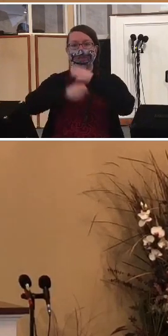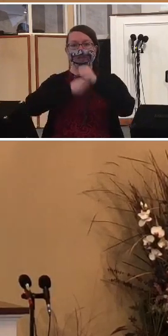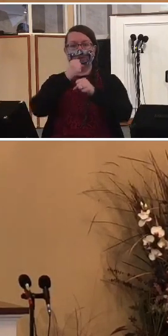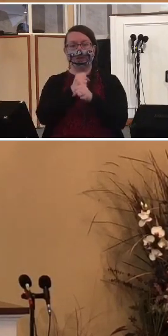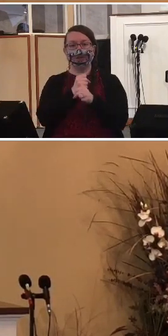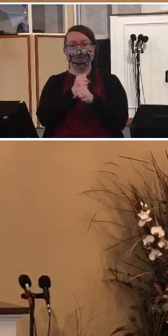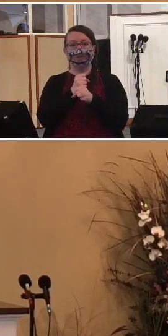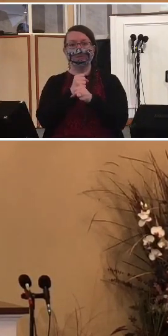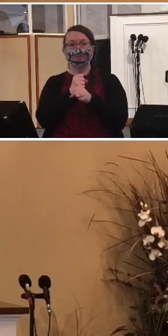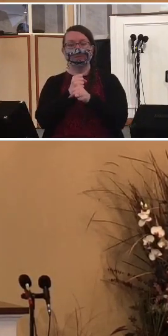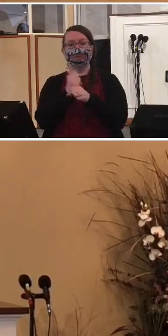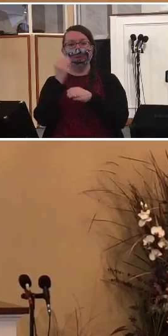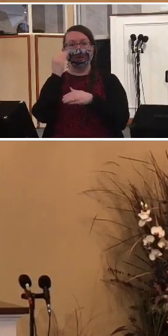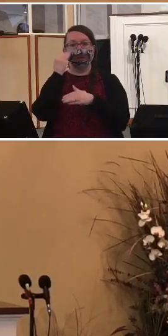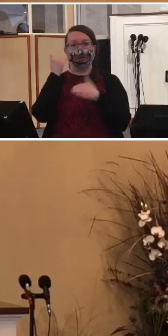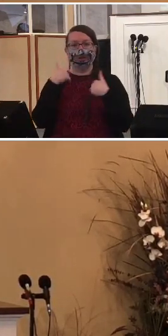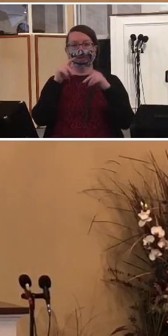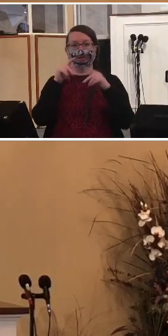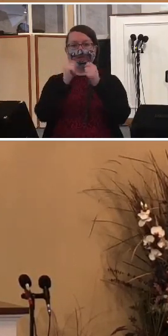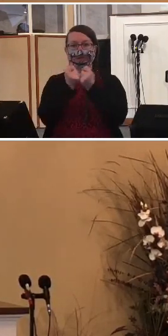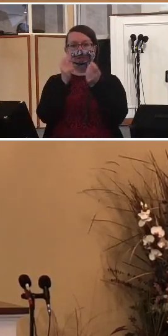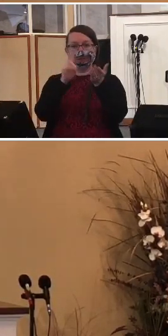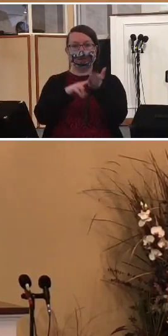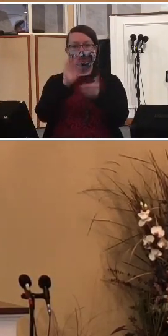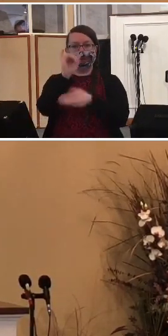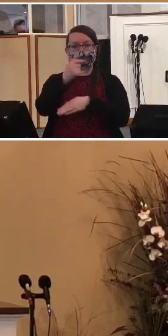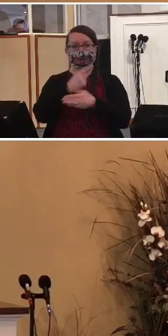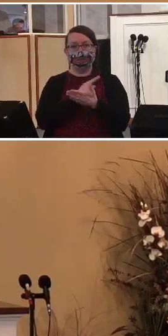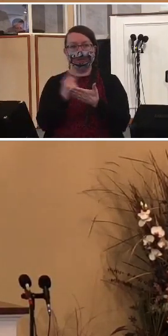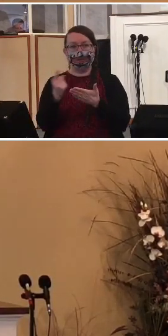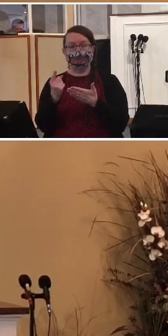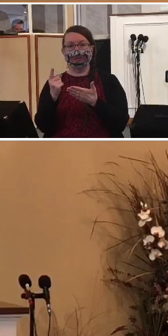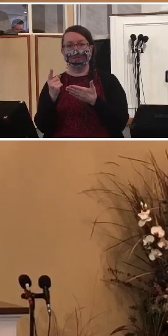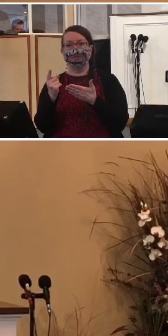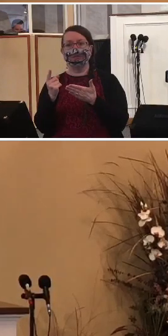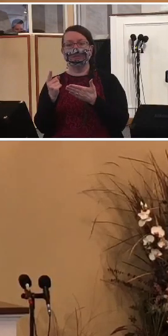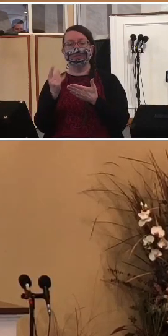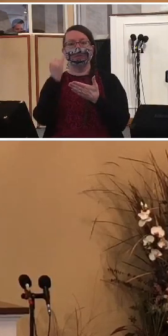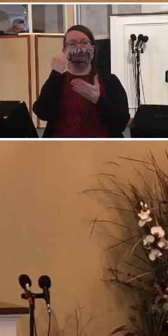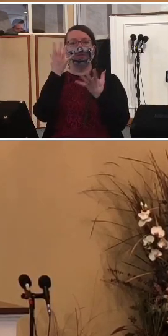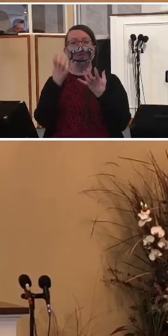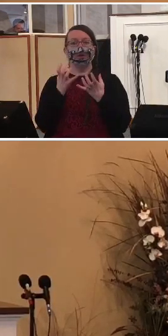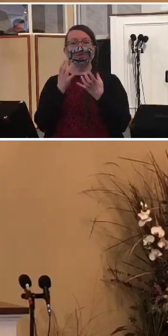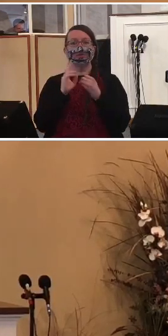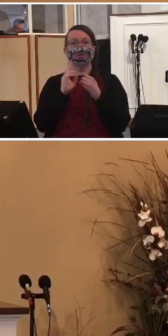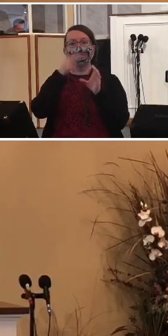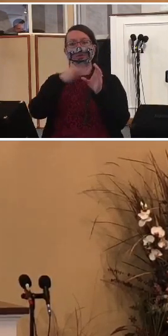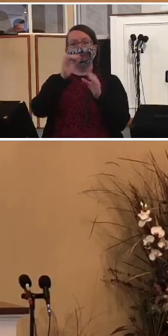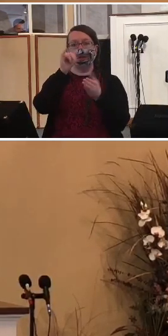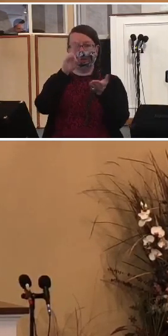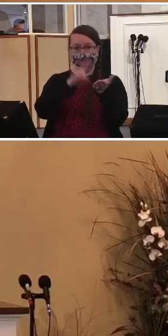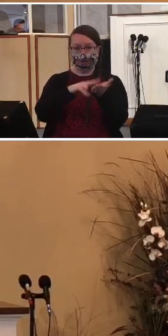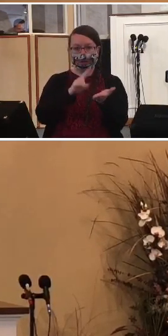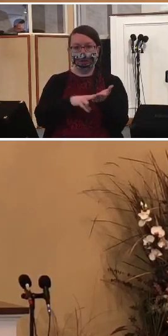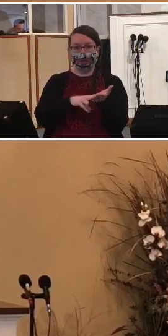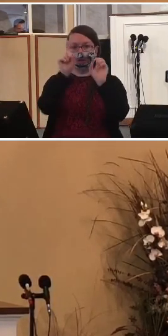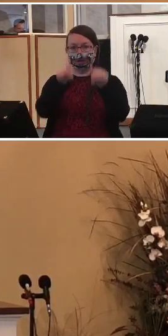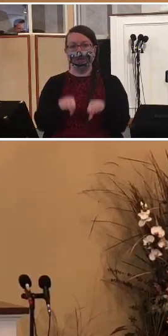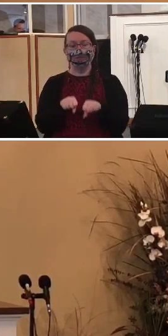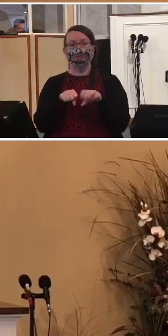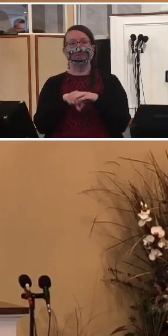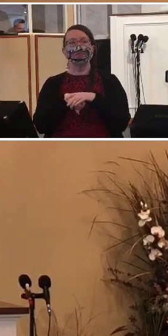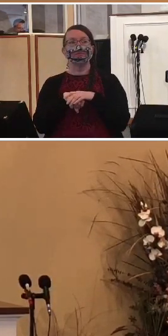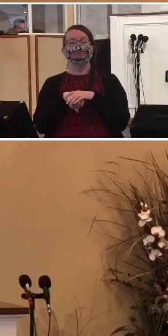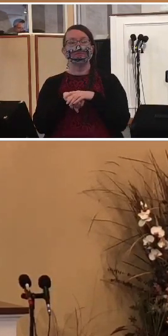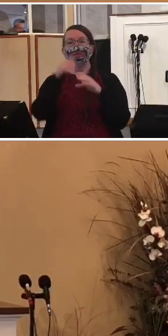tengo un equipo de trabajo que firmó para esa semana. Muchas gracias. Si tú quieres ser parte de eso, pon tu nombre en la